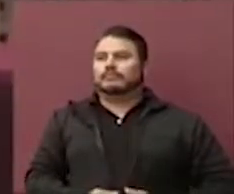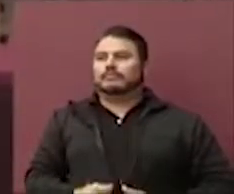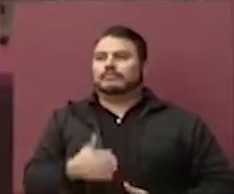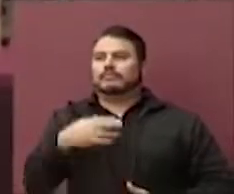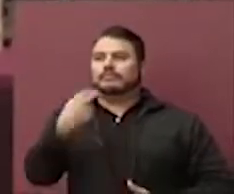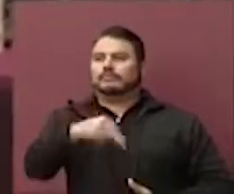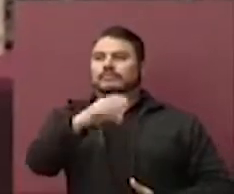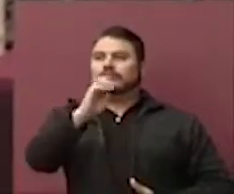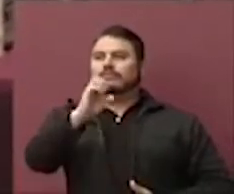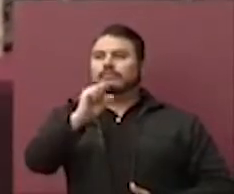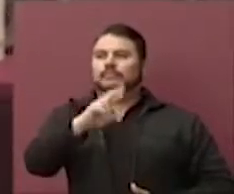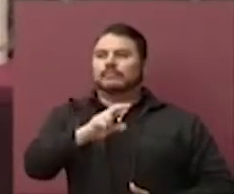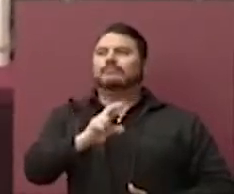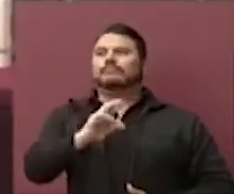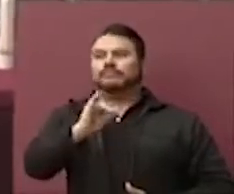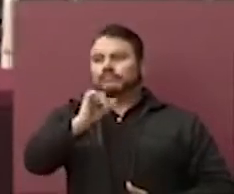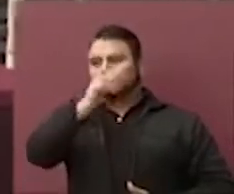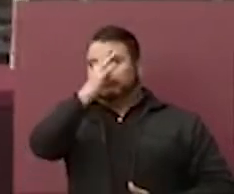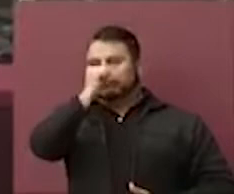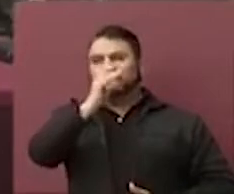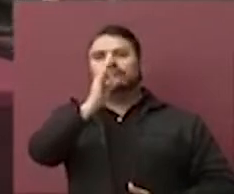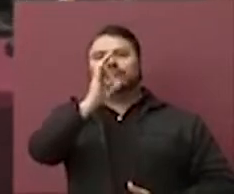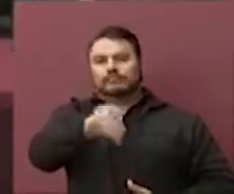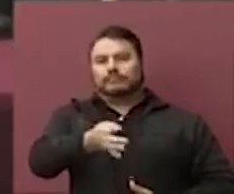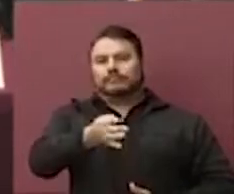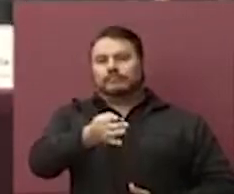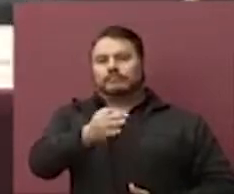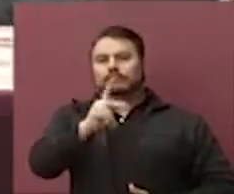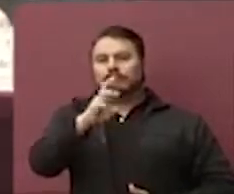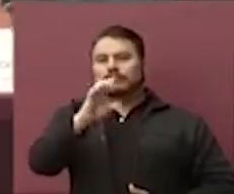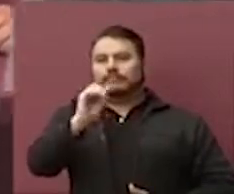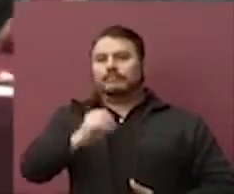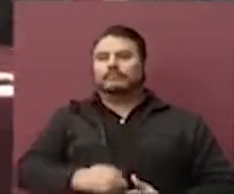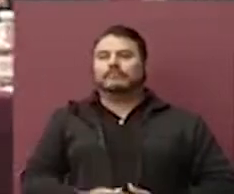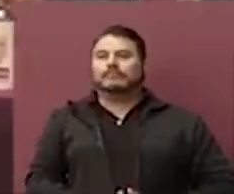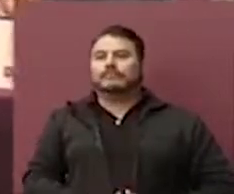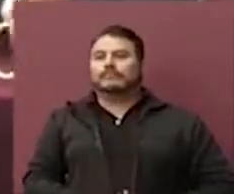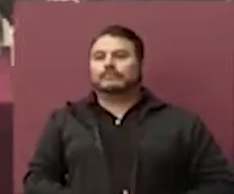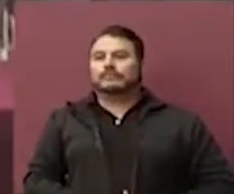César Adrián González, a favor del ciudadano Pedro Cruz Camarena.